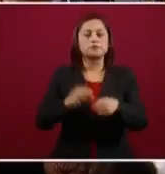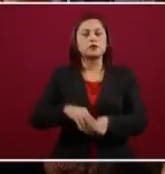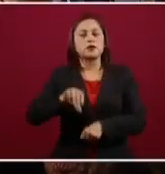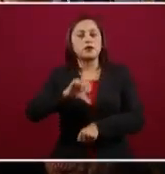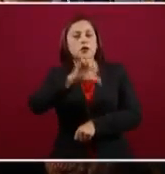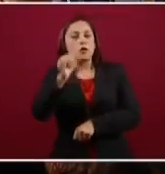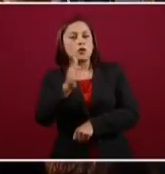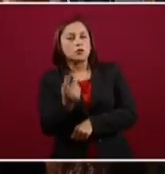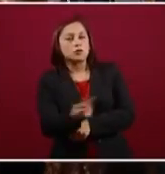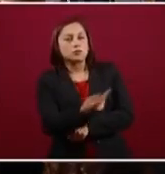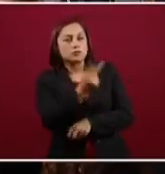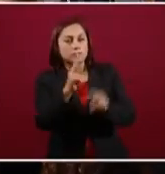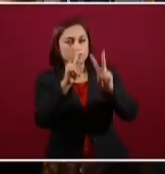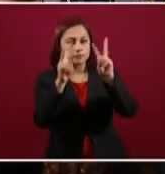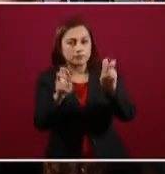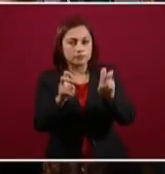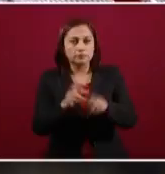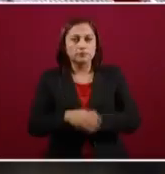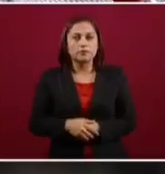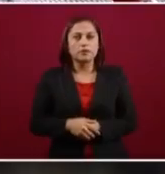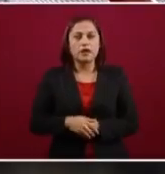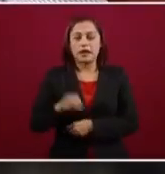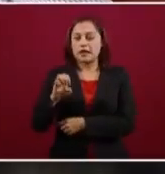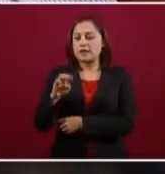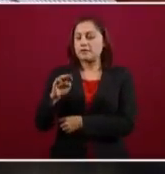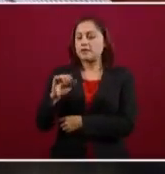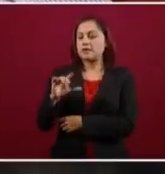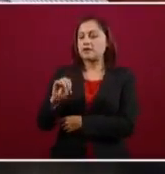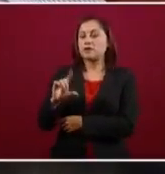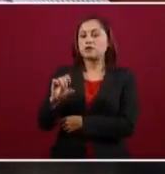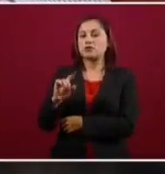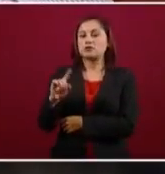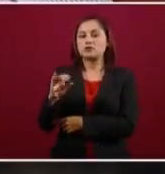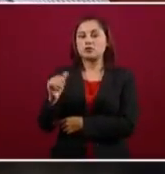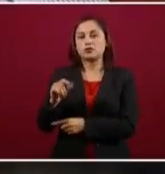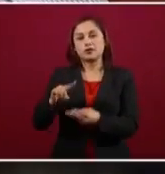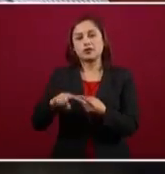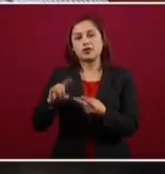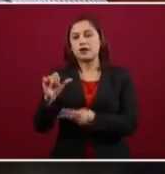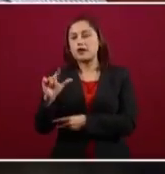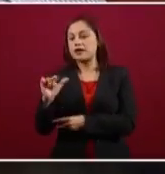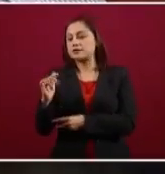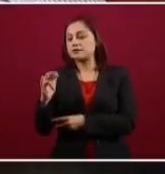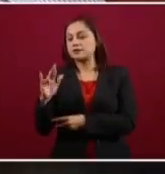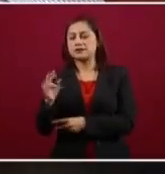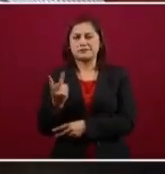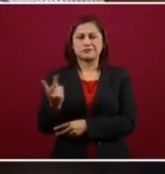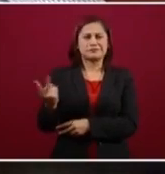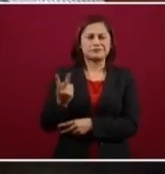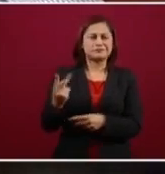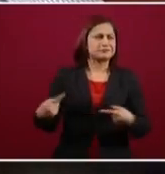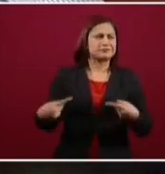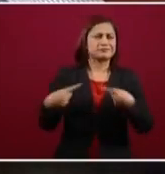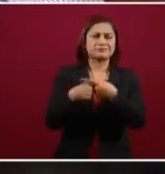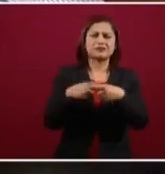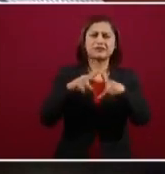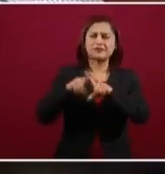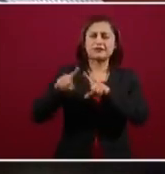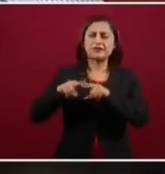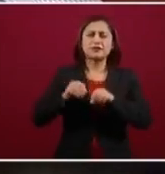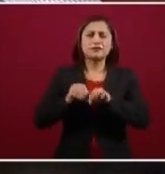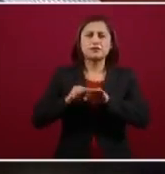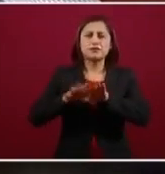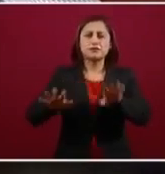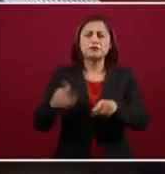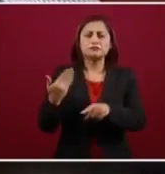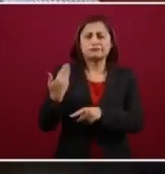presidente, Emilio Lozoya y Ancira han dado diferentes declaraciones en las últimas horas